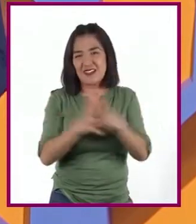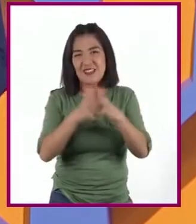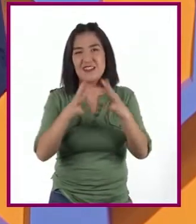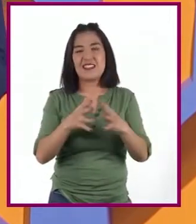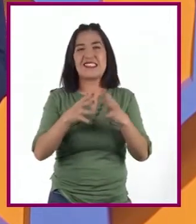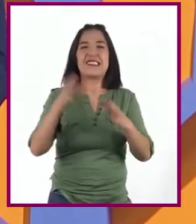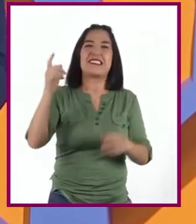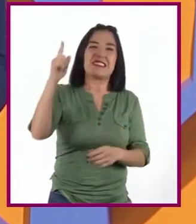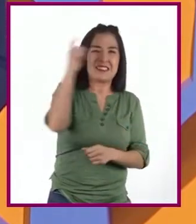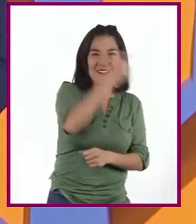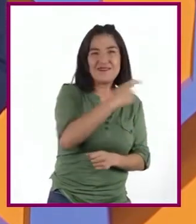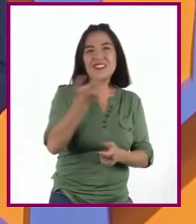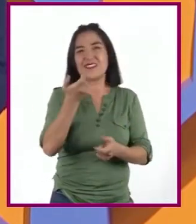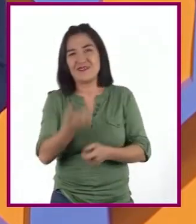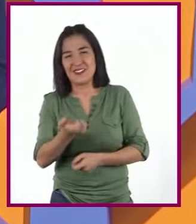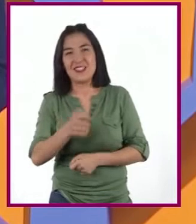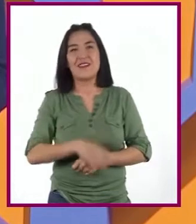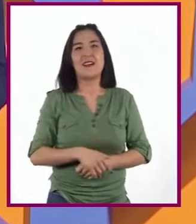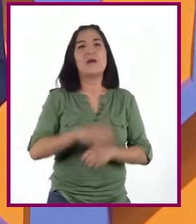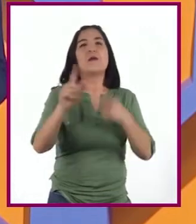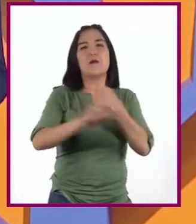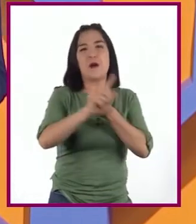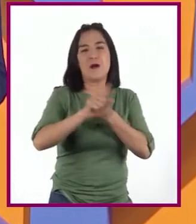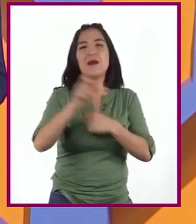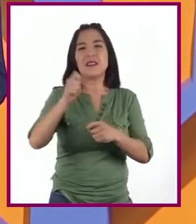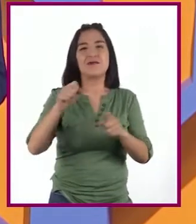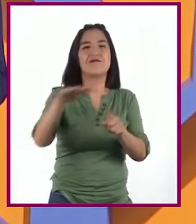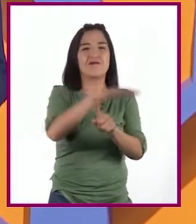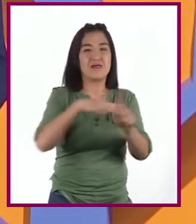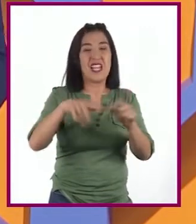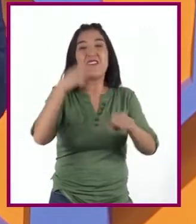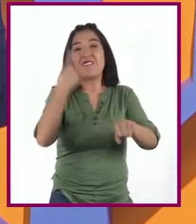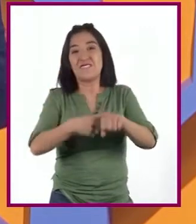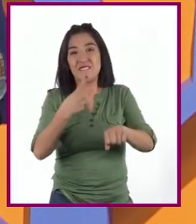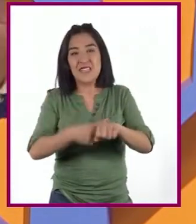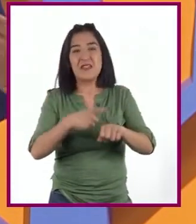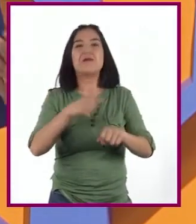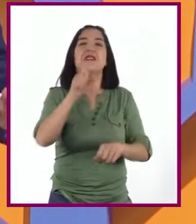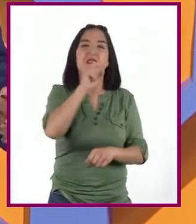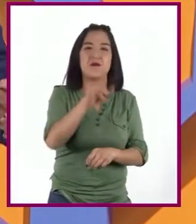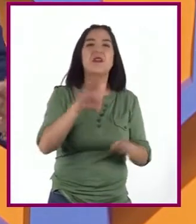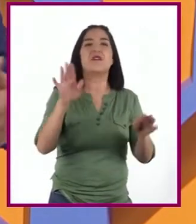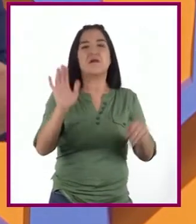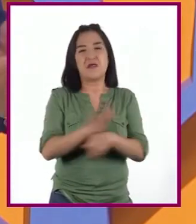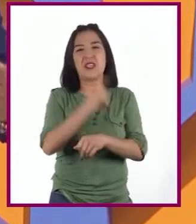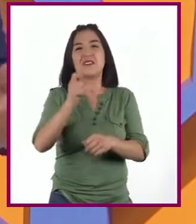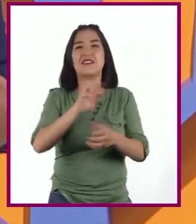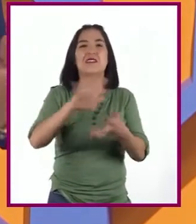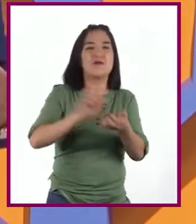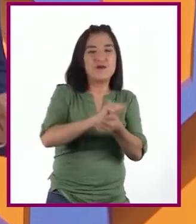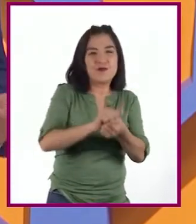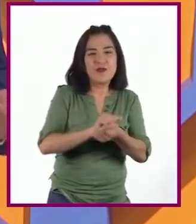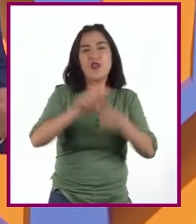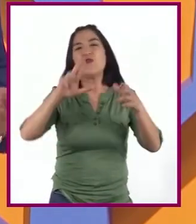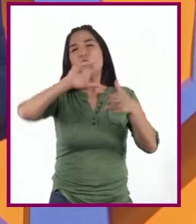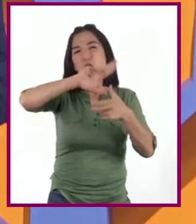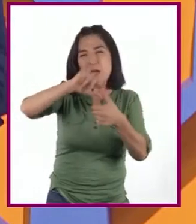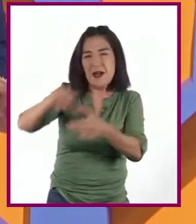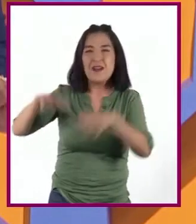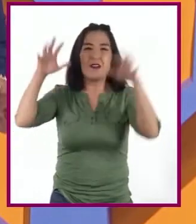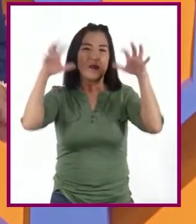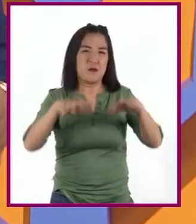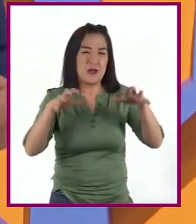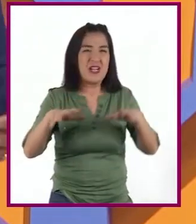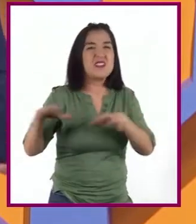crisis económicas, conflictos sociales, enfermedades o desastres provocados por fenómenos naturales